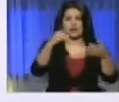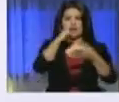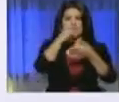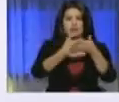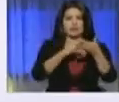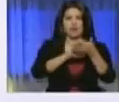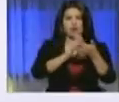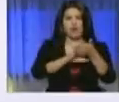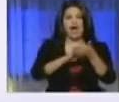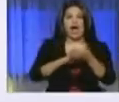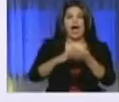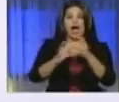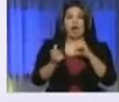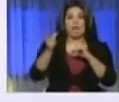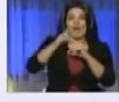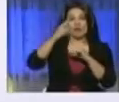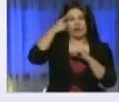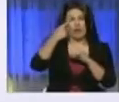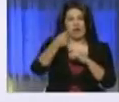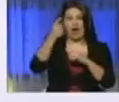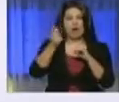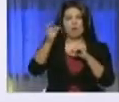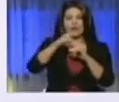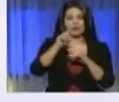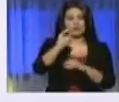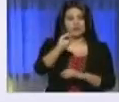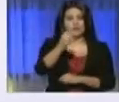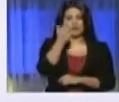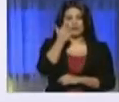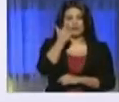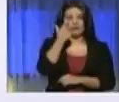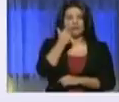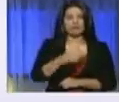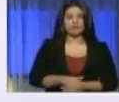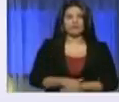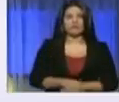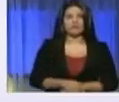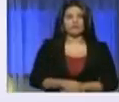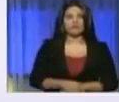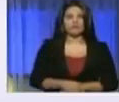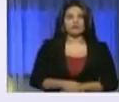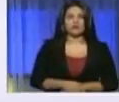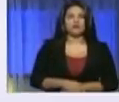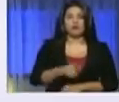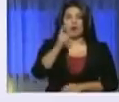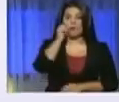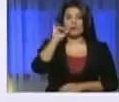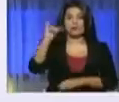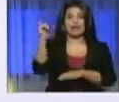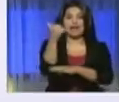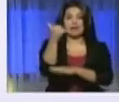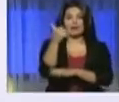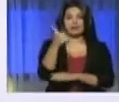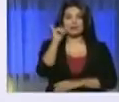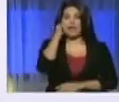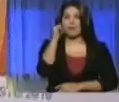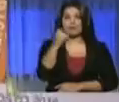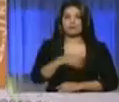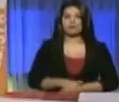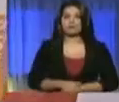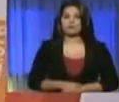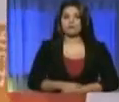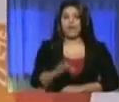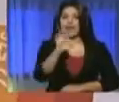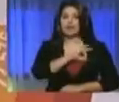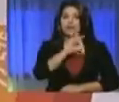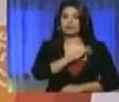El aumento integral, oído, Bencir Guerrero, pon la cámara aquí. En enero, fíjense ustedes,